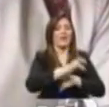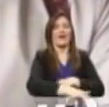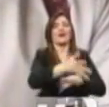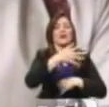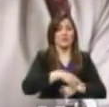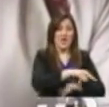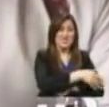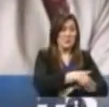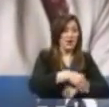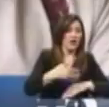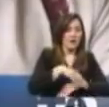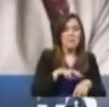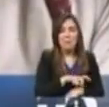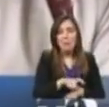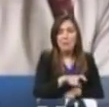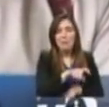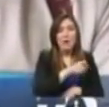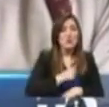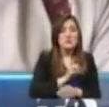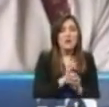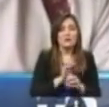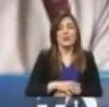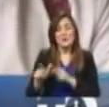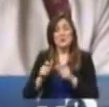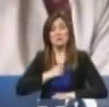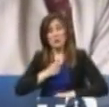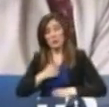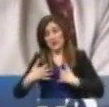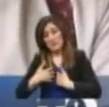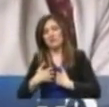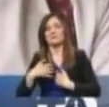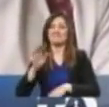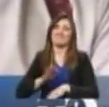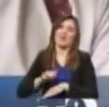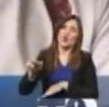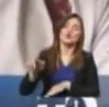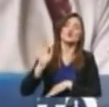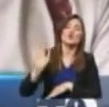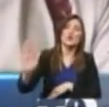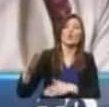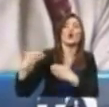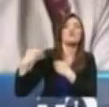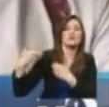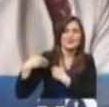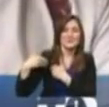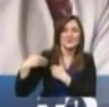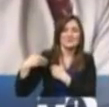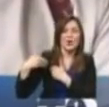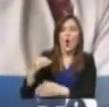Las personas que tienen animales tienen que responsabilizarse de estos animales. Entonces, en el caso de animales